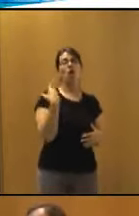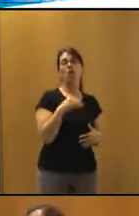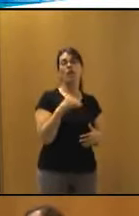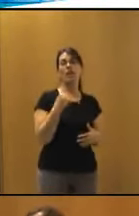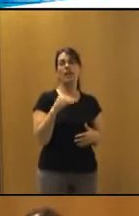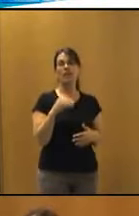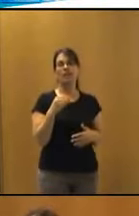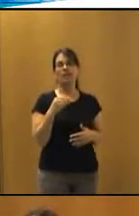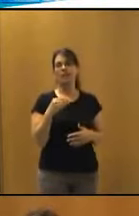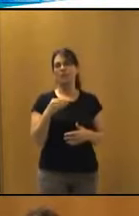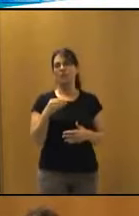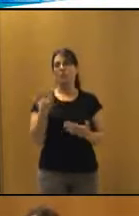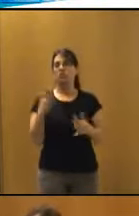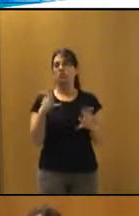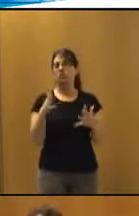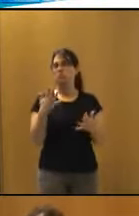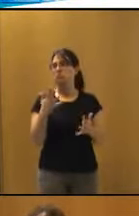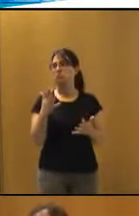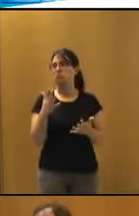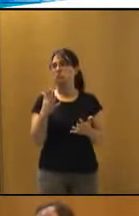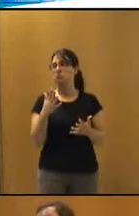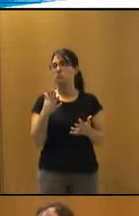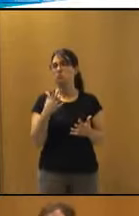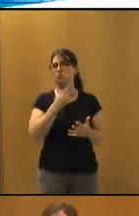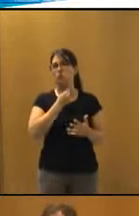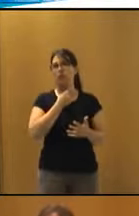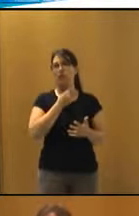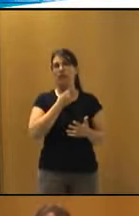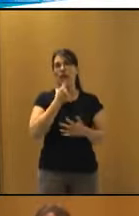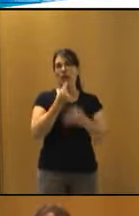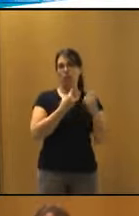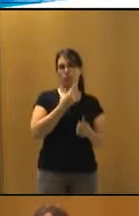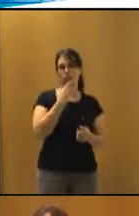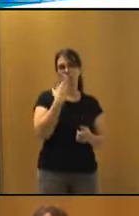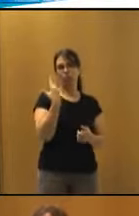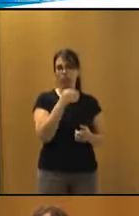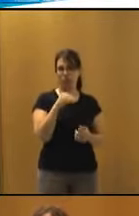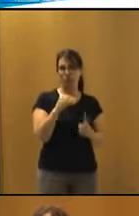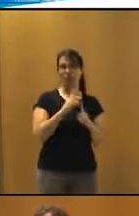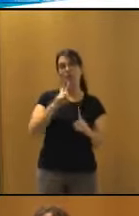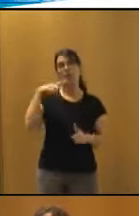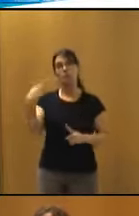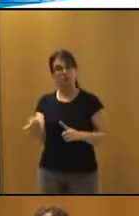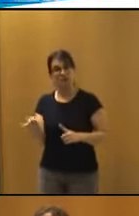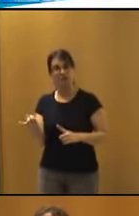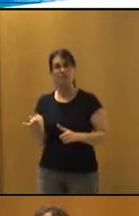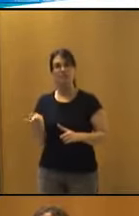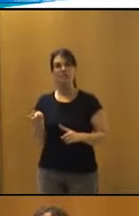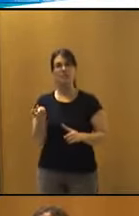joven, más o menos estábamos con la edad que pensamos. Ya está, a algunos les gustaría tener más de lo que tienen. Pero como veis